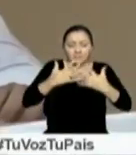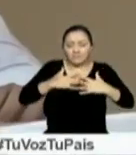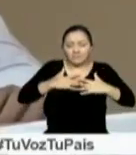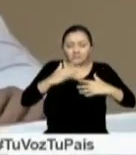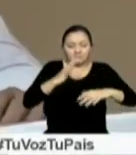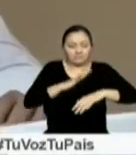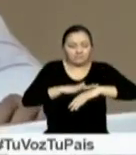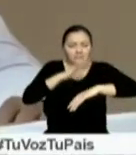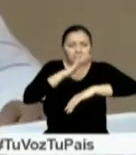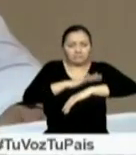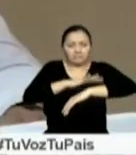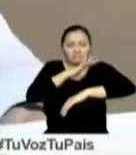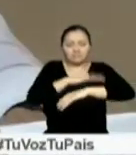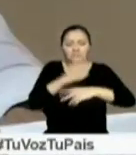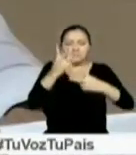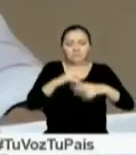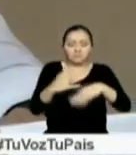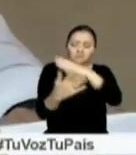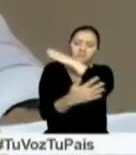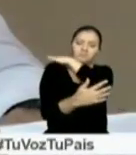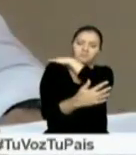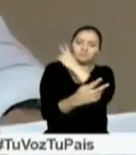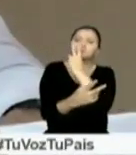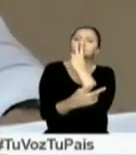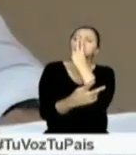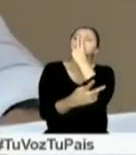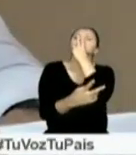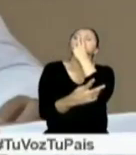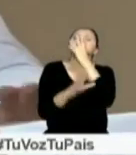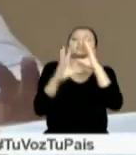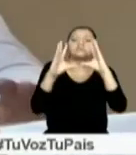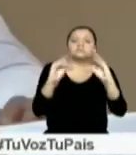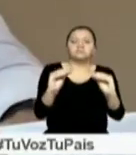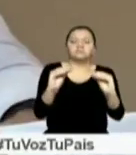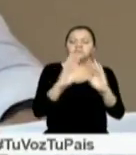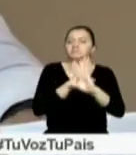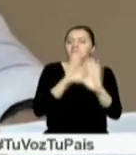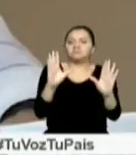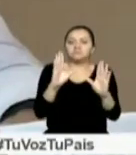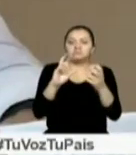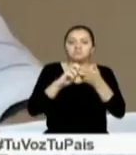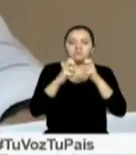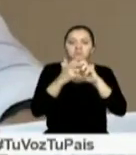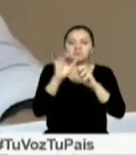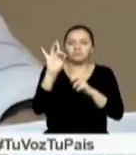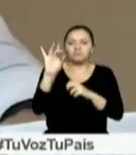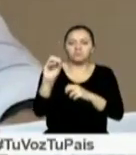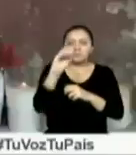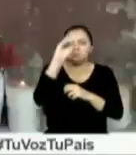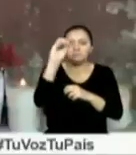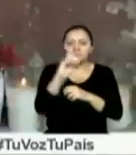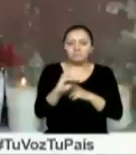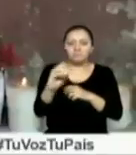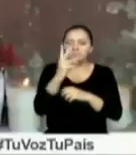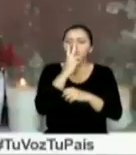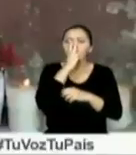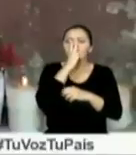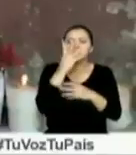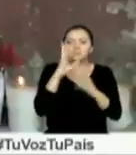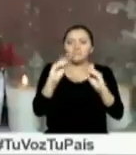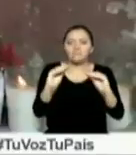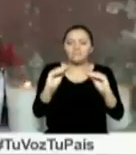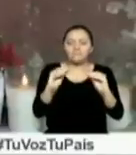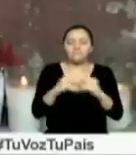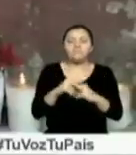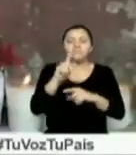en sus vías respiratorias hace que la mortalidad sea pues arriba del 80% en esos pacientes algunos